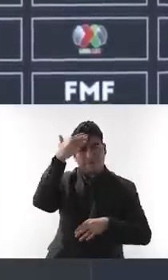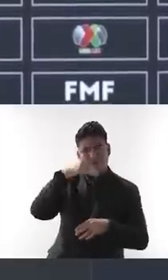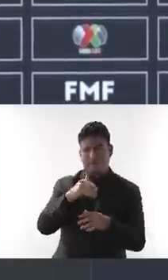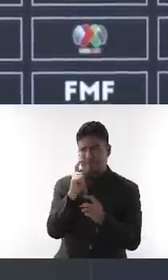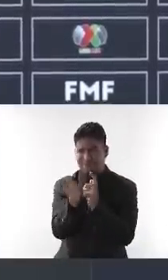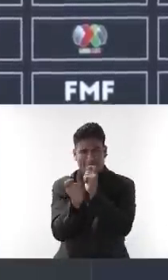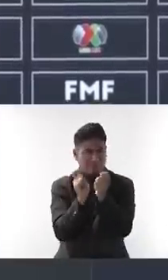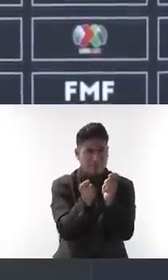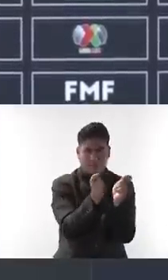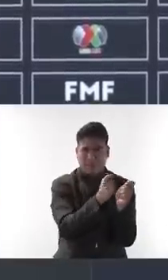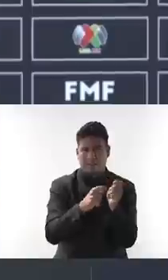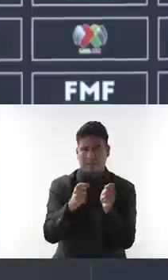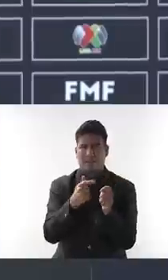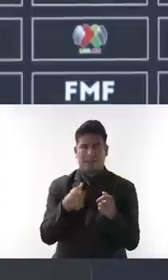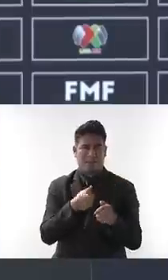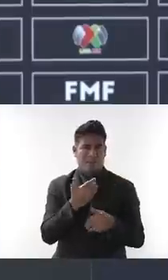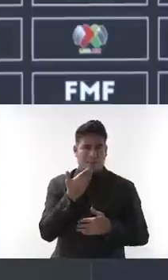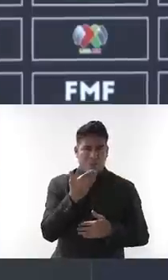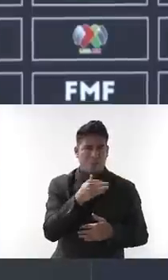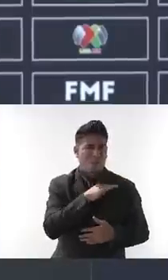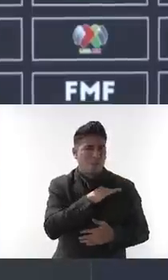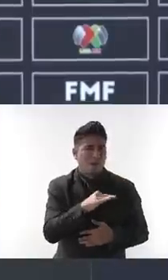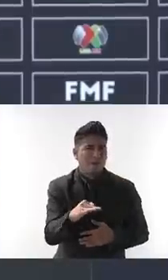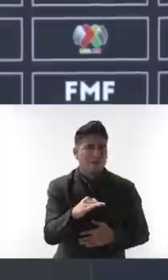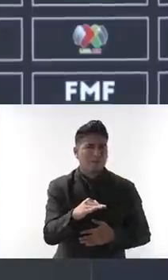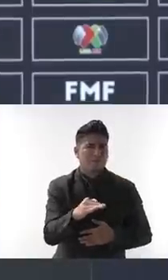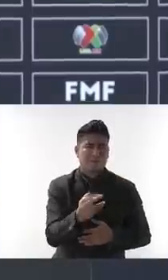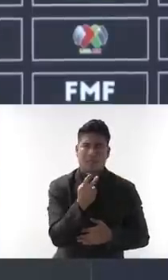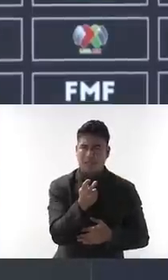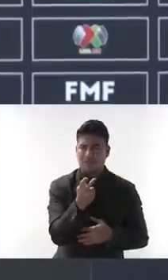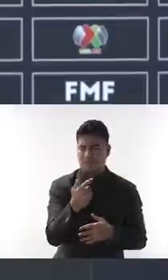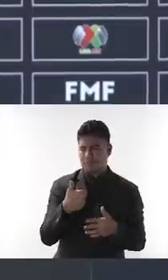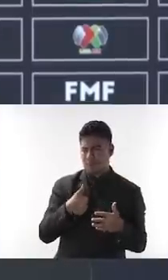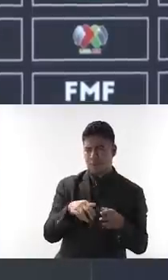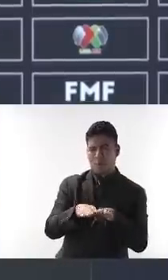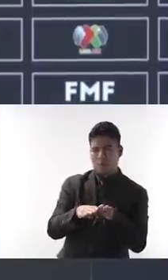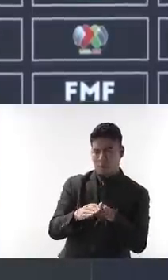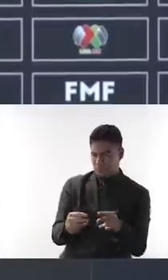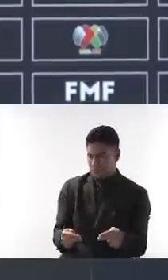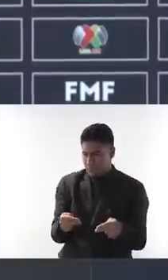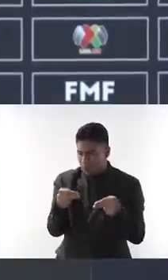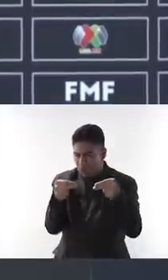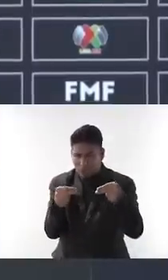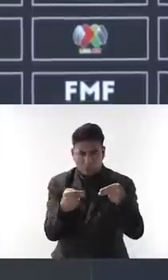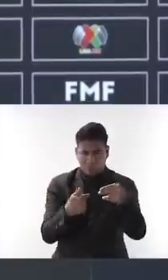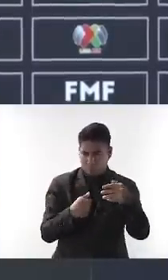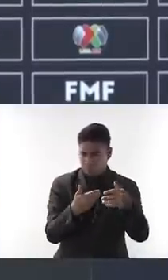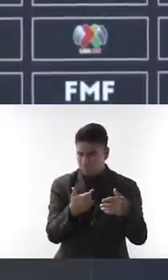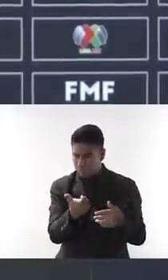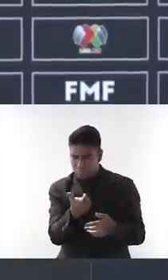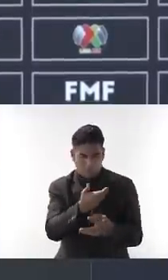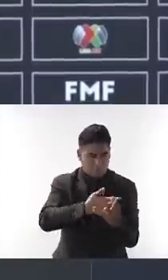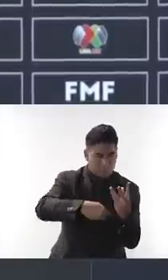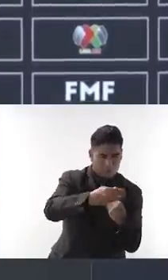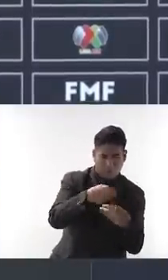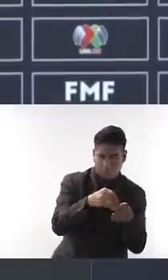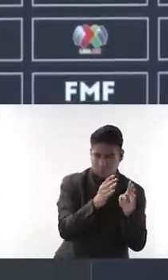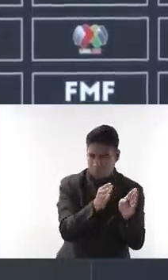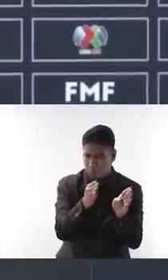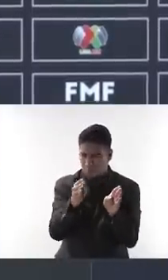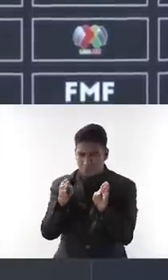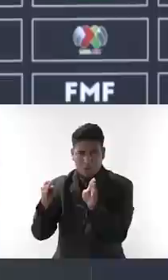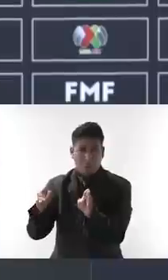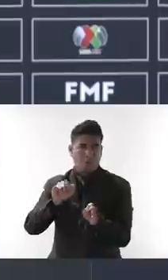los requisitos del cuaderno de cargos, del plan de negocios, de la certificación de